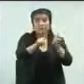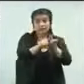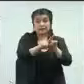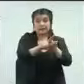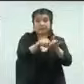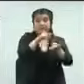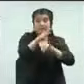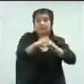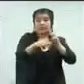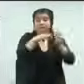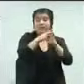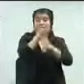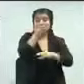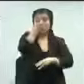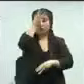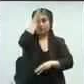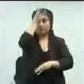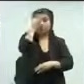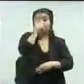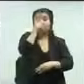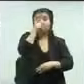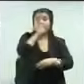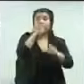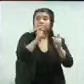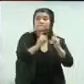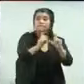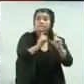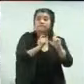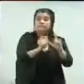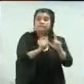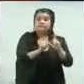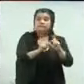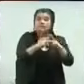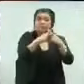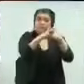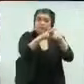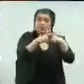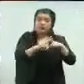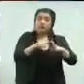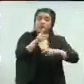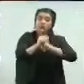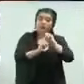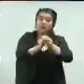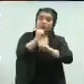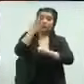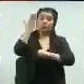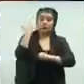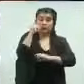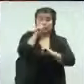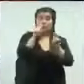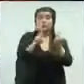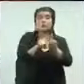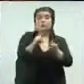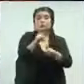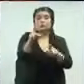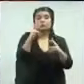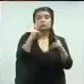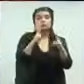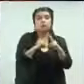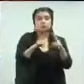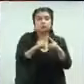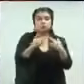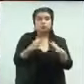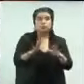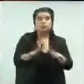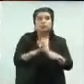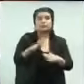y esto deviene de que no se hizo el mantenimiento correspondiente por muchos años. Muchos saben, y si no, pues lo digo acá,